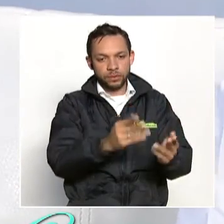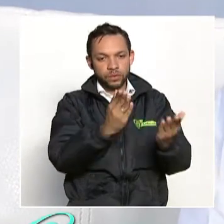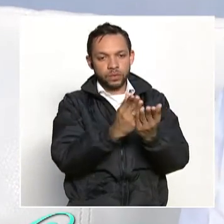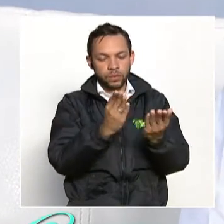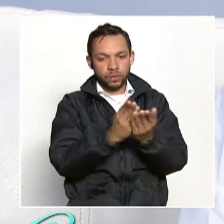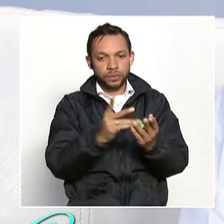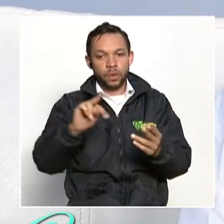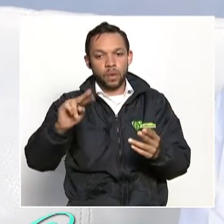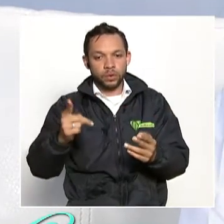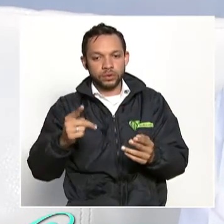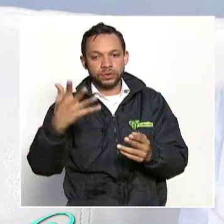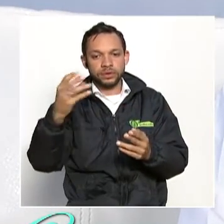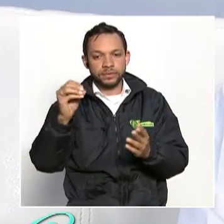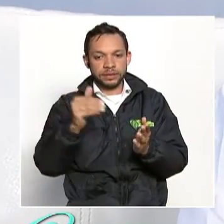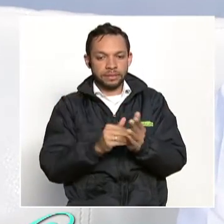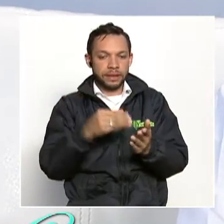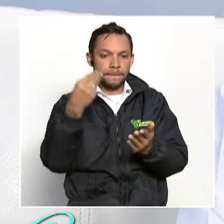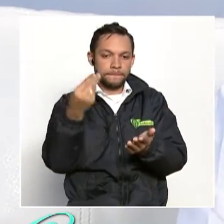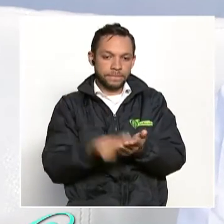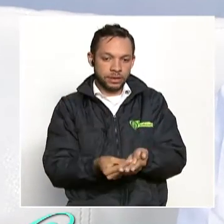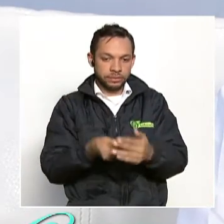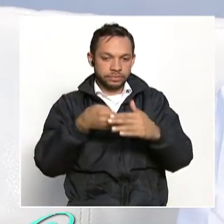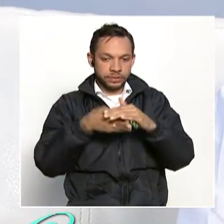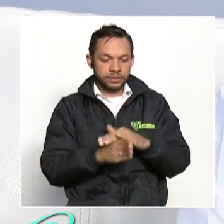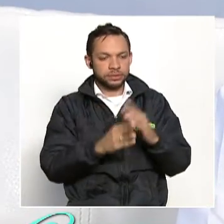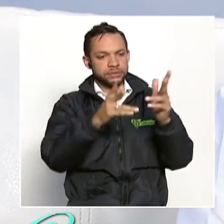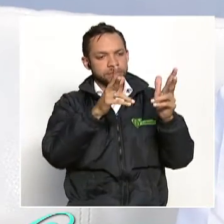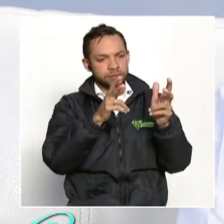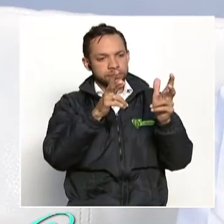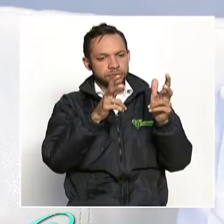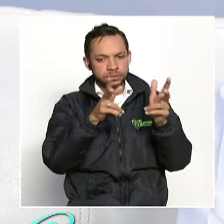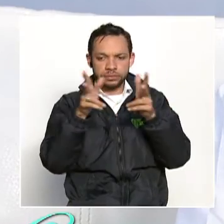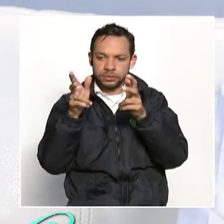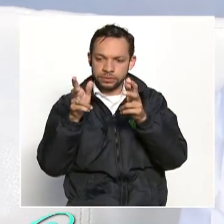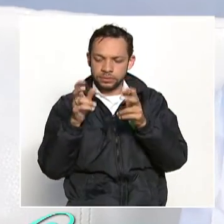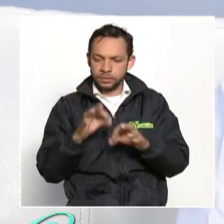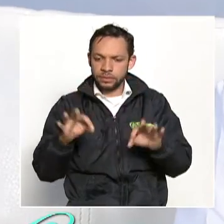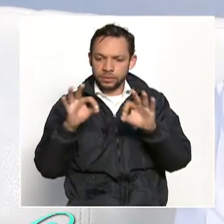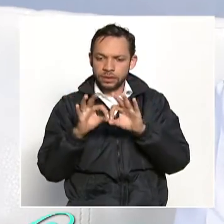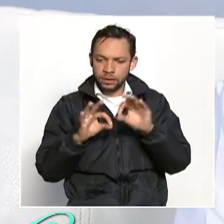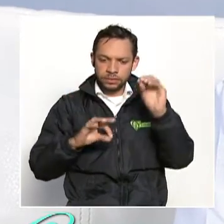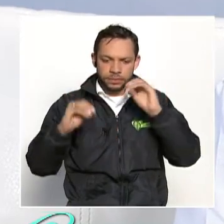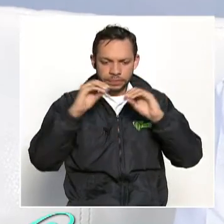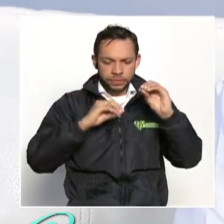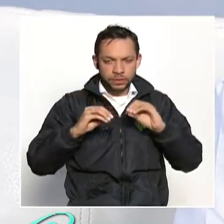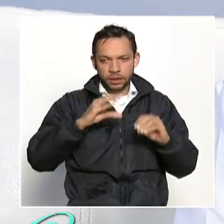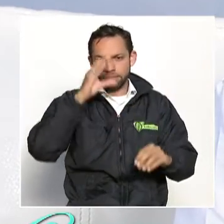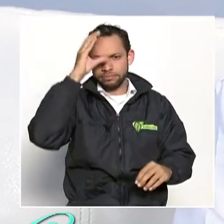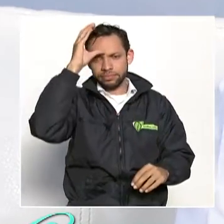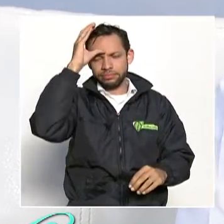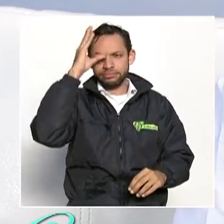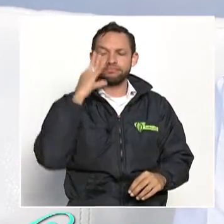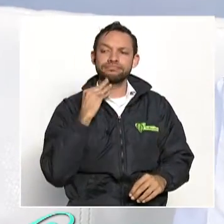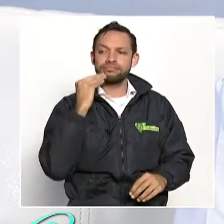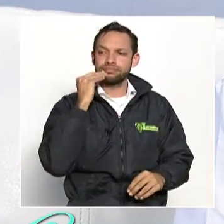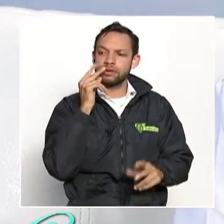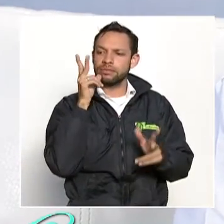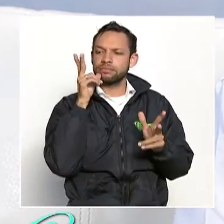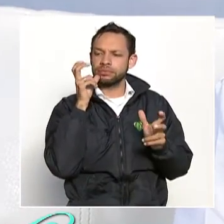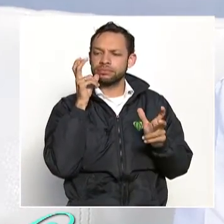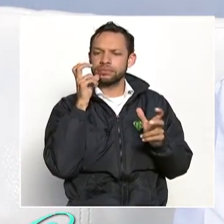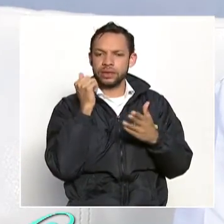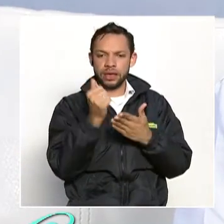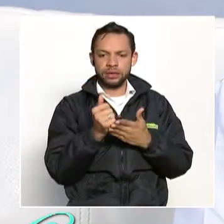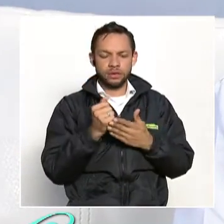quieran asistir vale 50.000 pesos. Pero es la mejor inversión que puedan hacer. El que tenga el conocimiento tiene la base para